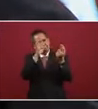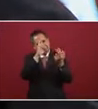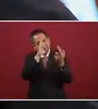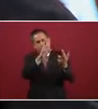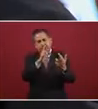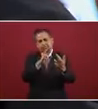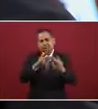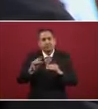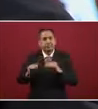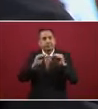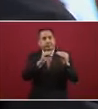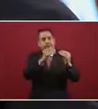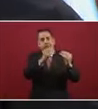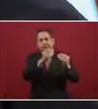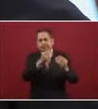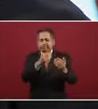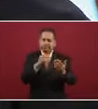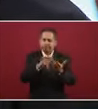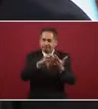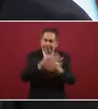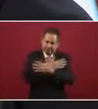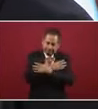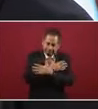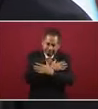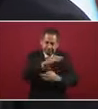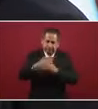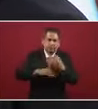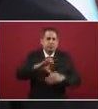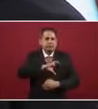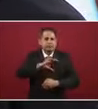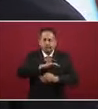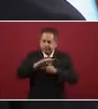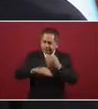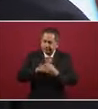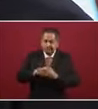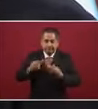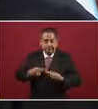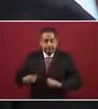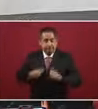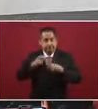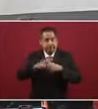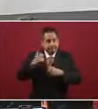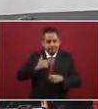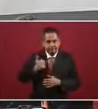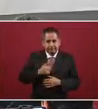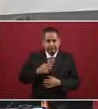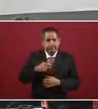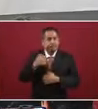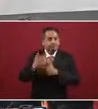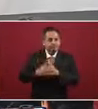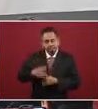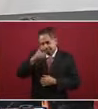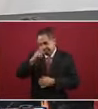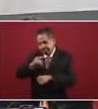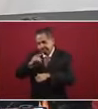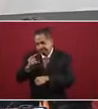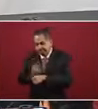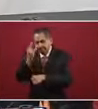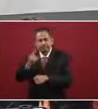vivientes, nuestros paisanos. Un abrazo cariñosísimo y no les vamos a